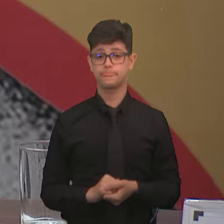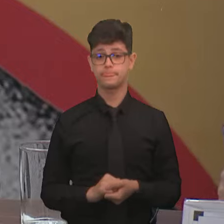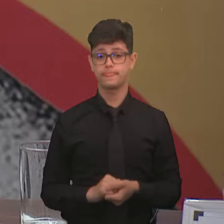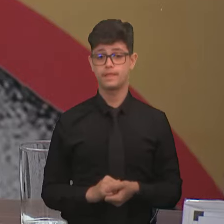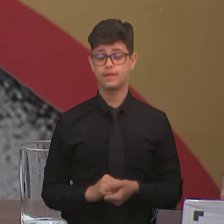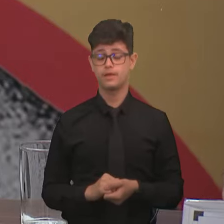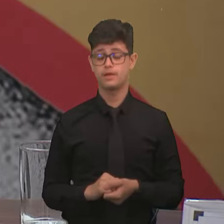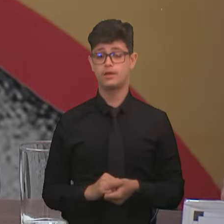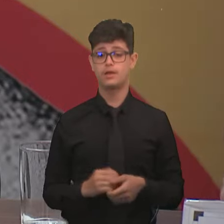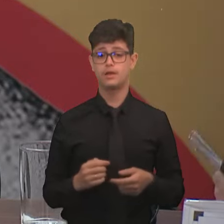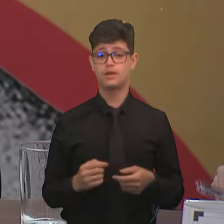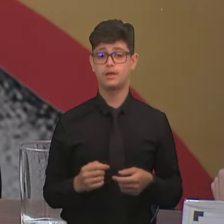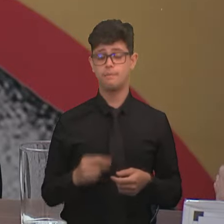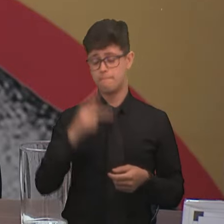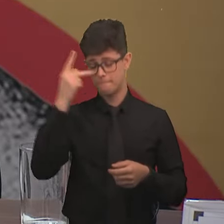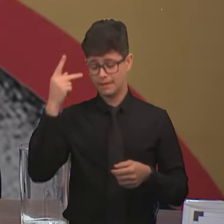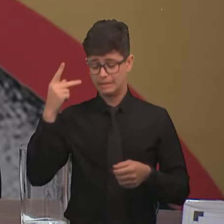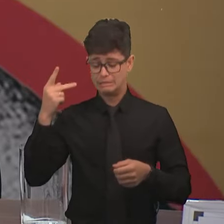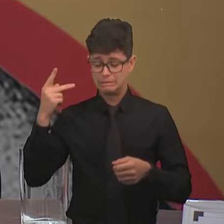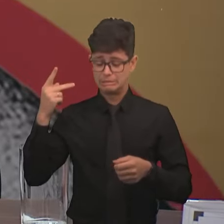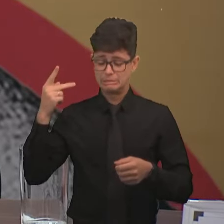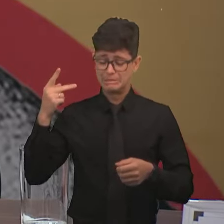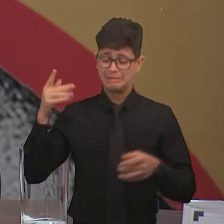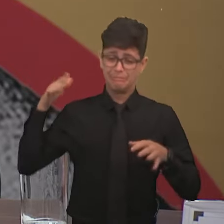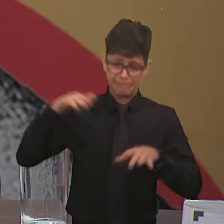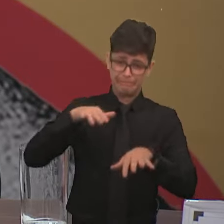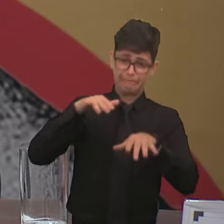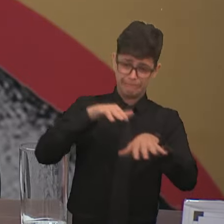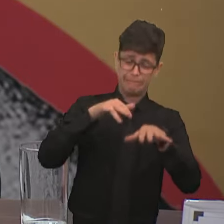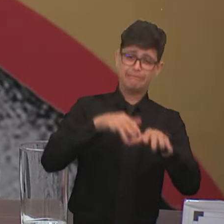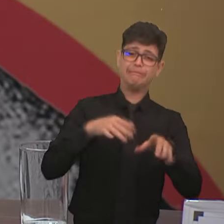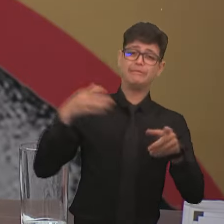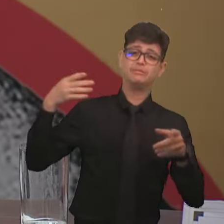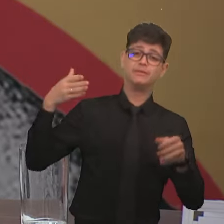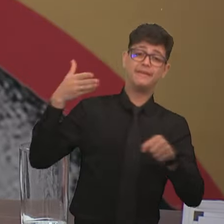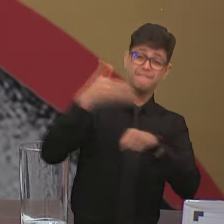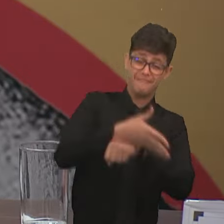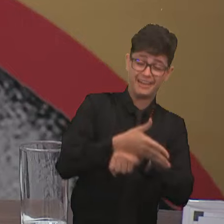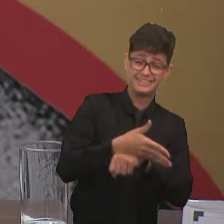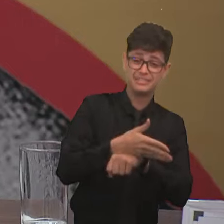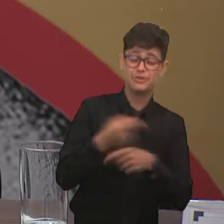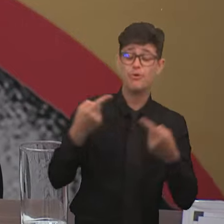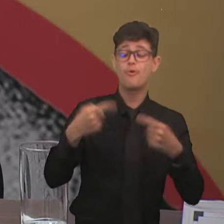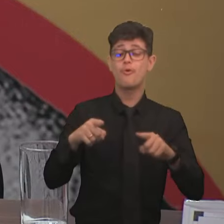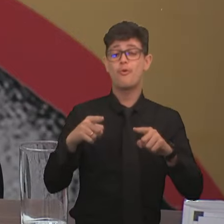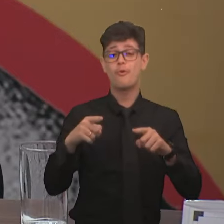contra el poder absoluto es la memoria, el recuerdo